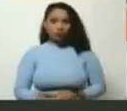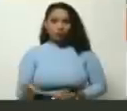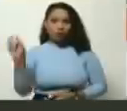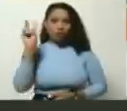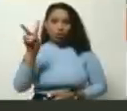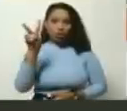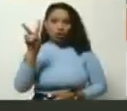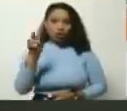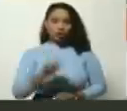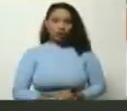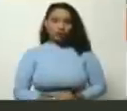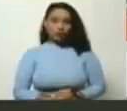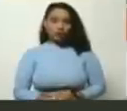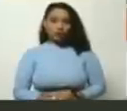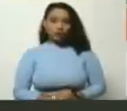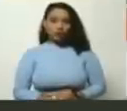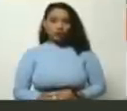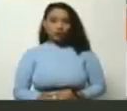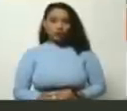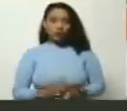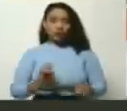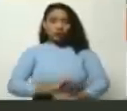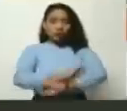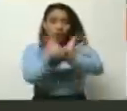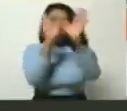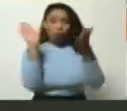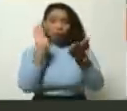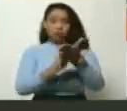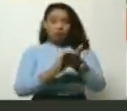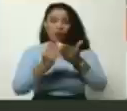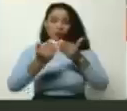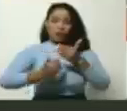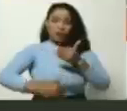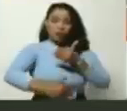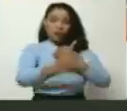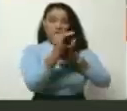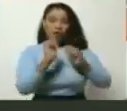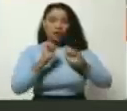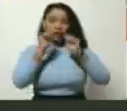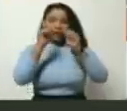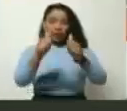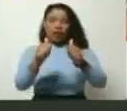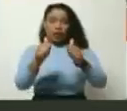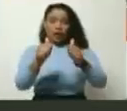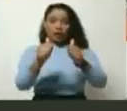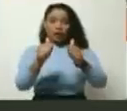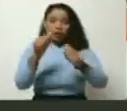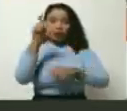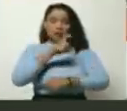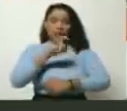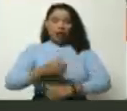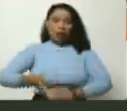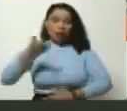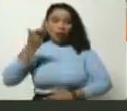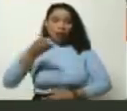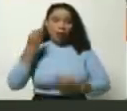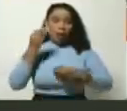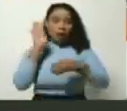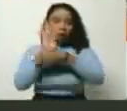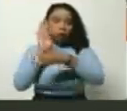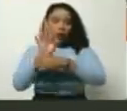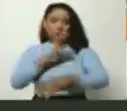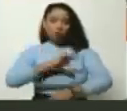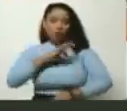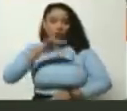2. La determinación y la puesta en marcha de medidas iniciales necesarias y efectivas para la protección